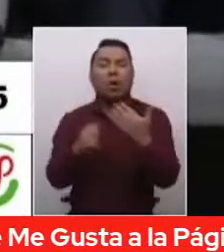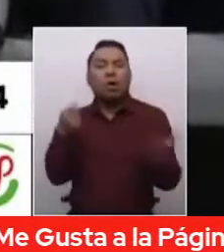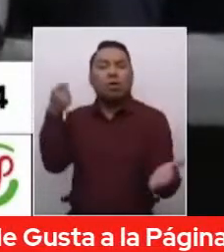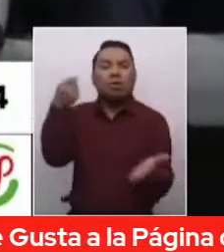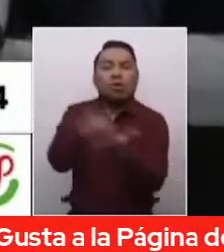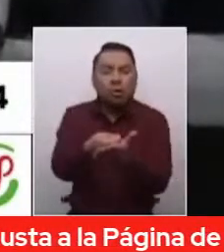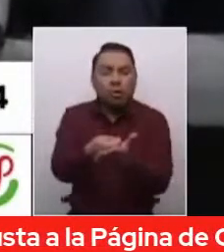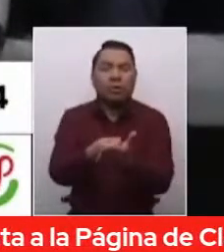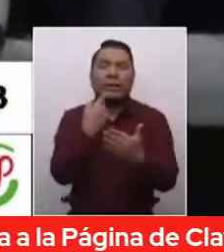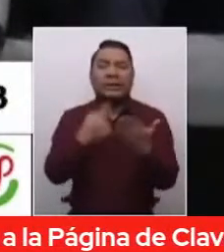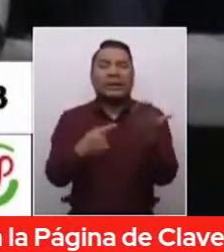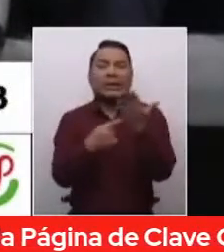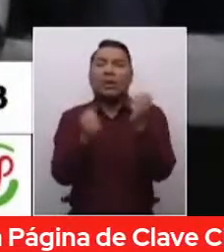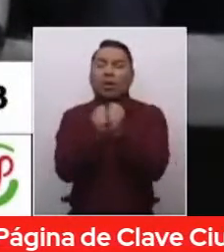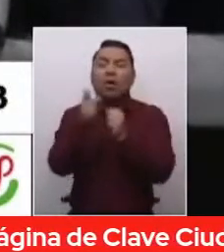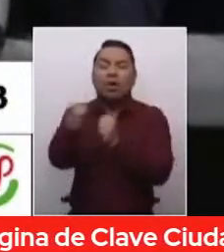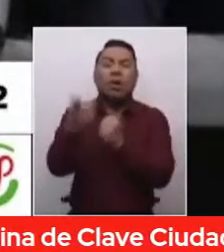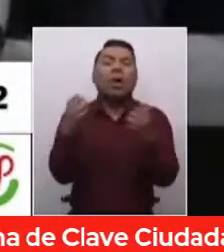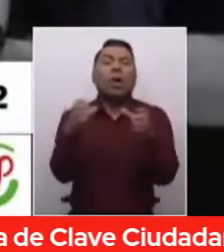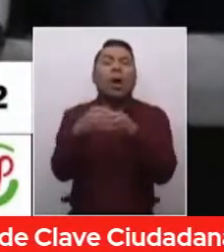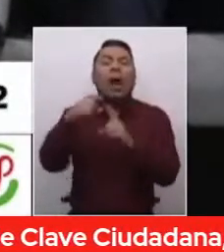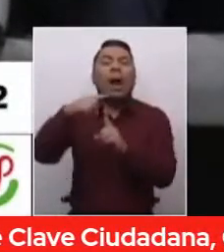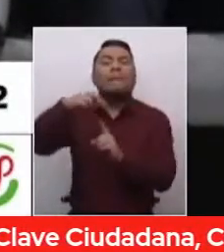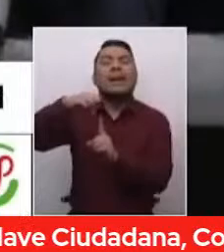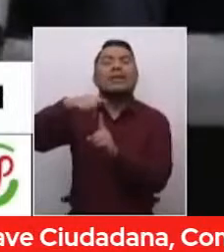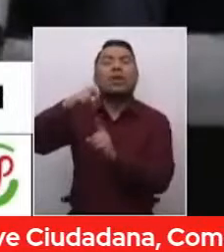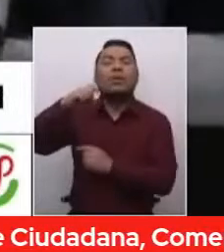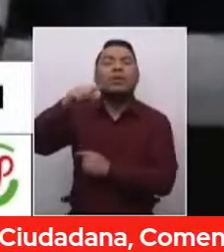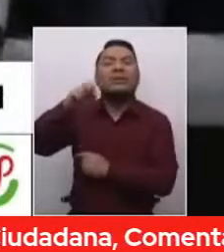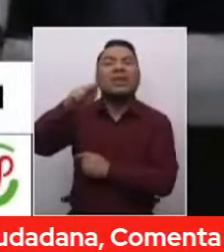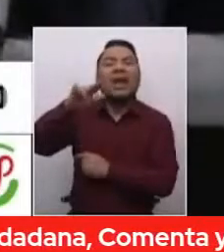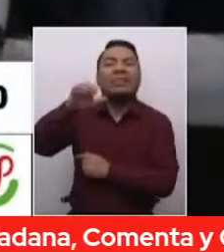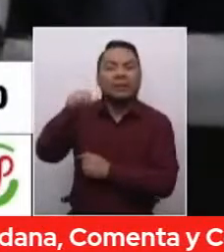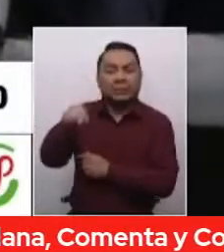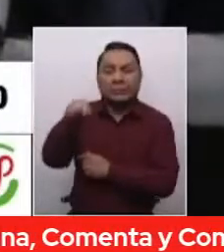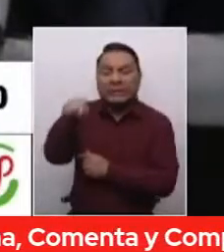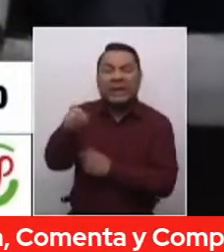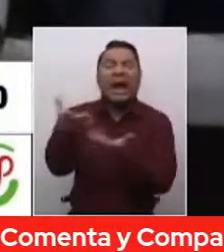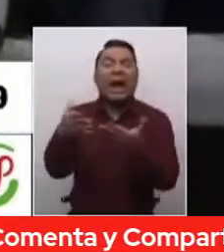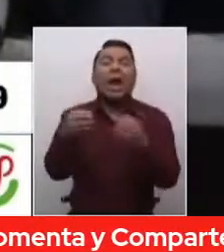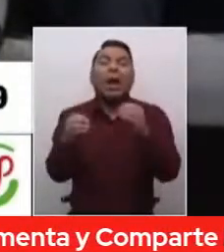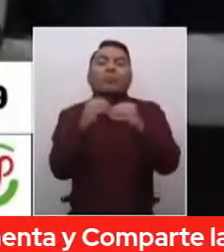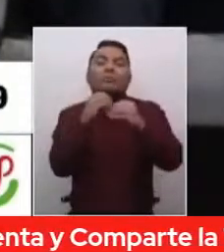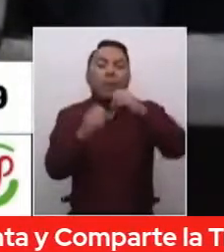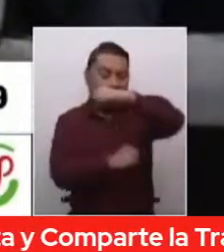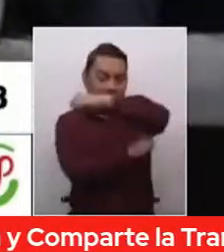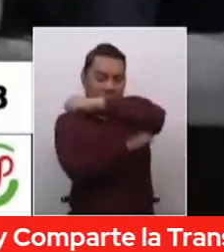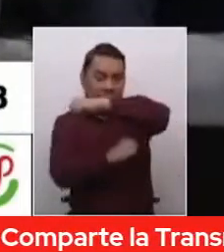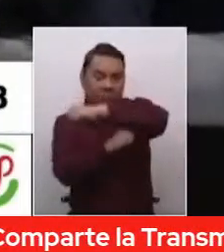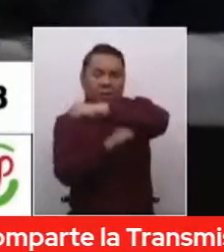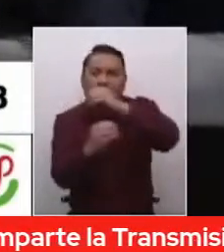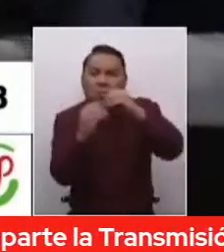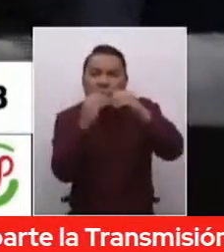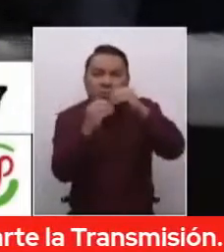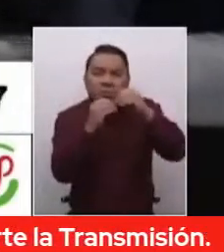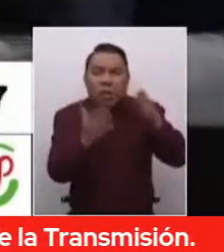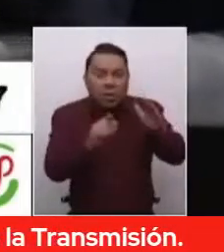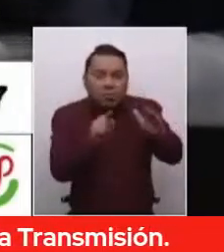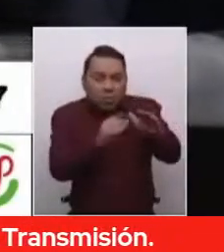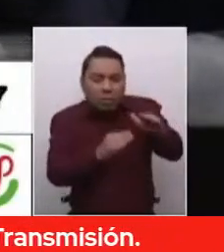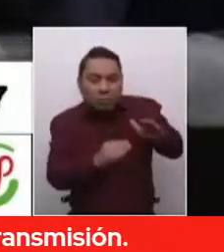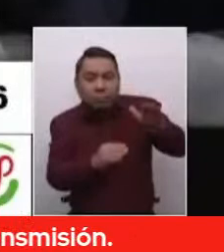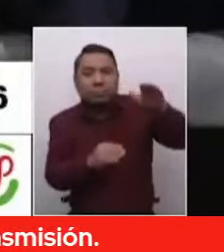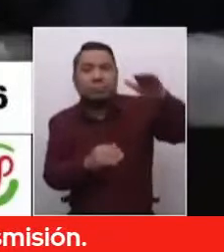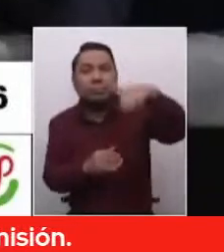cofinanciados, codirigidos técnicamente con Metropolitana. Uno de esos puede ser hacer pequeños puentes elevados para cuando hay que atravesar